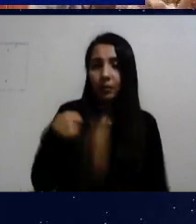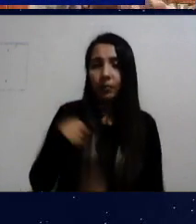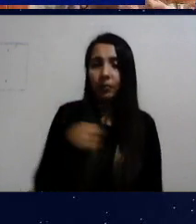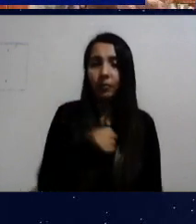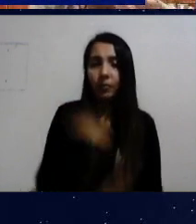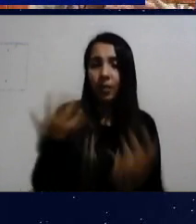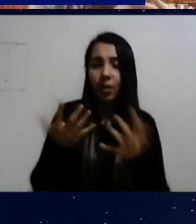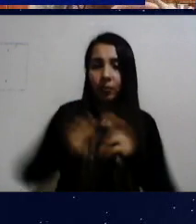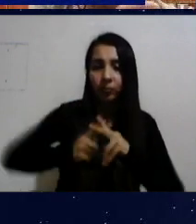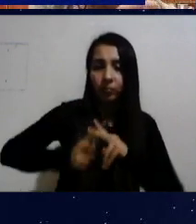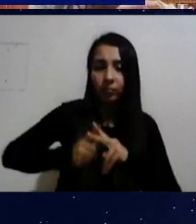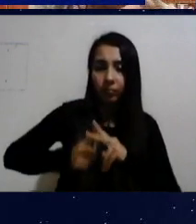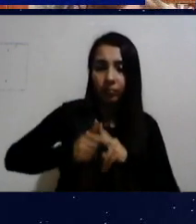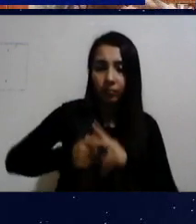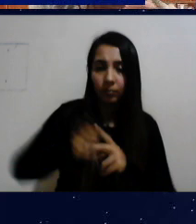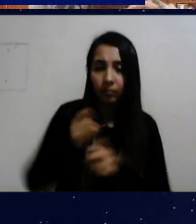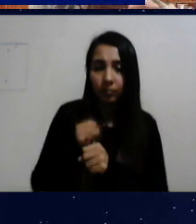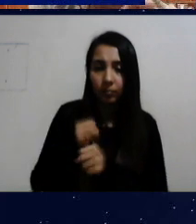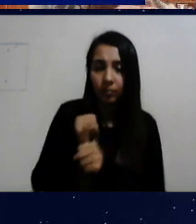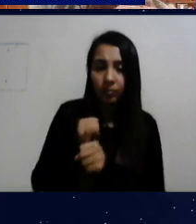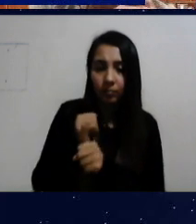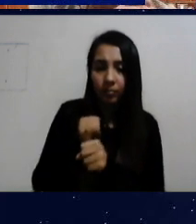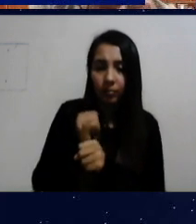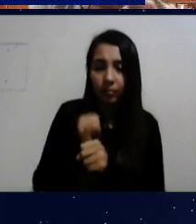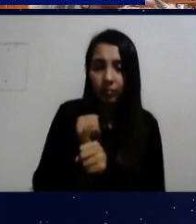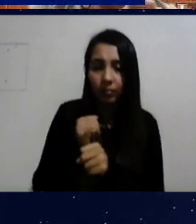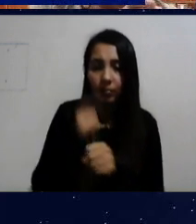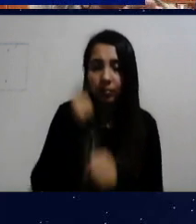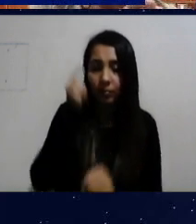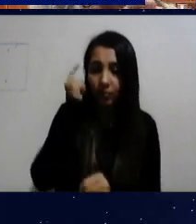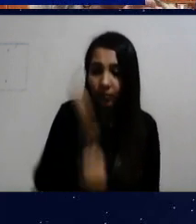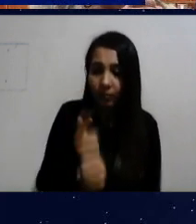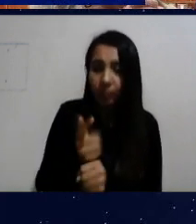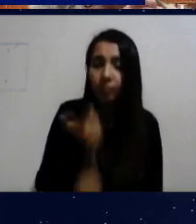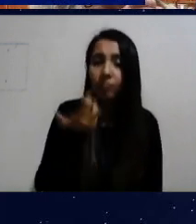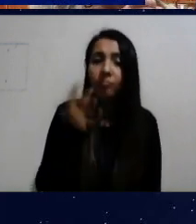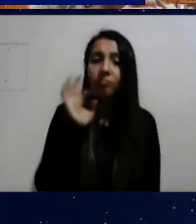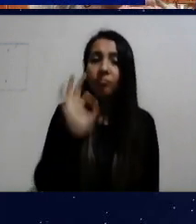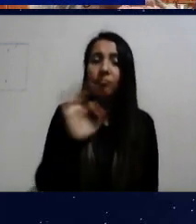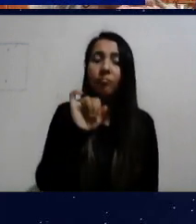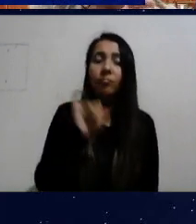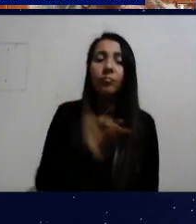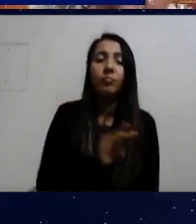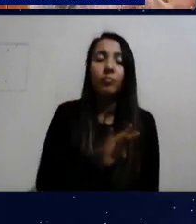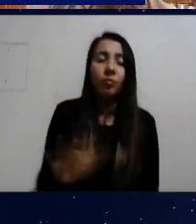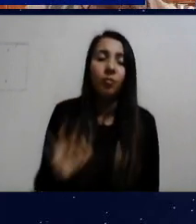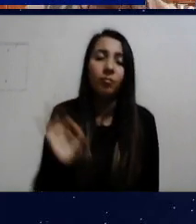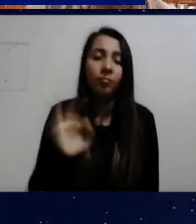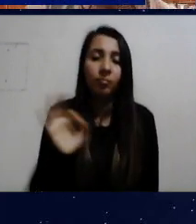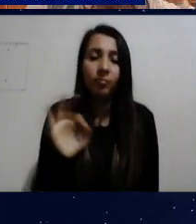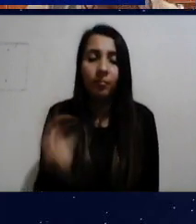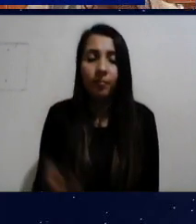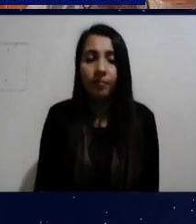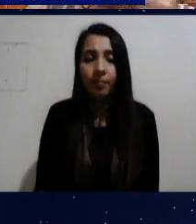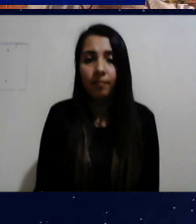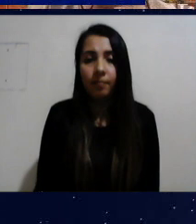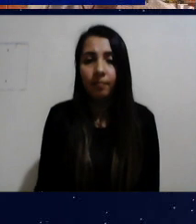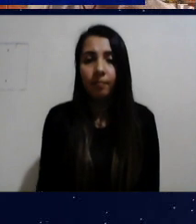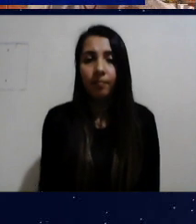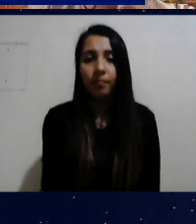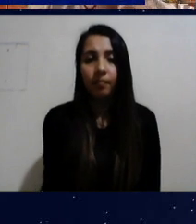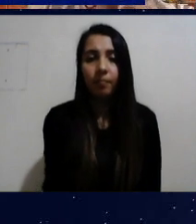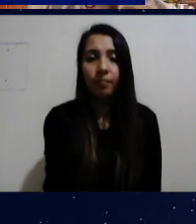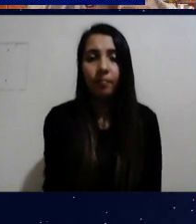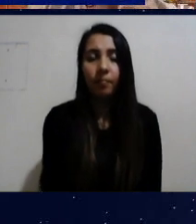hace un par de años estuvimos haciendo unos cálculos y nos encontramos con que efectivamente puede ser detectable.